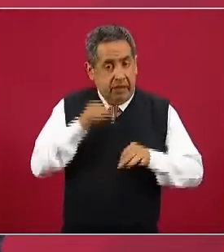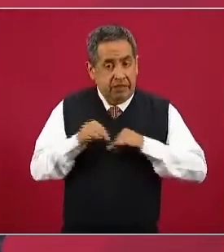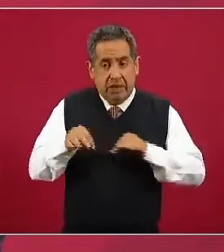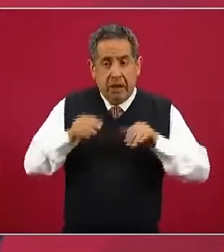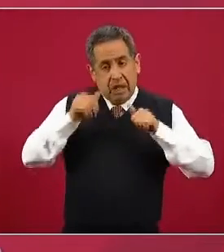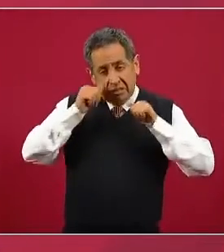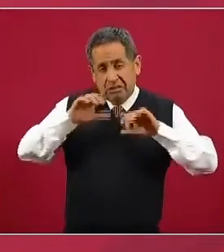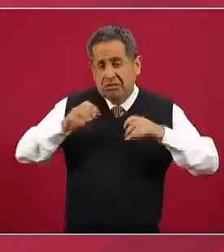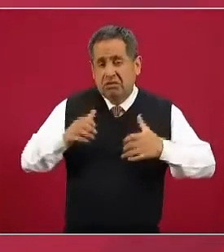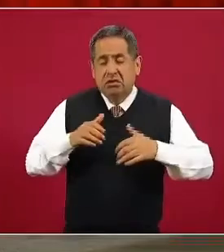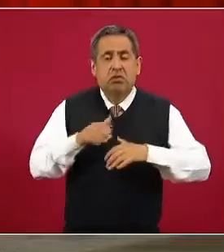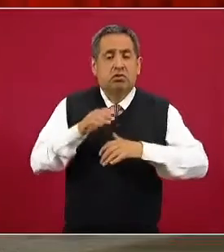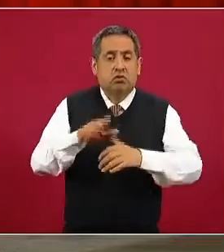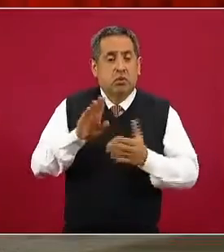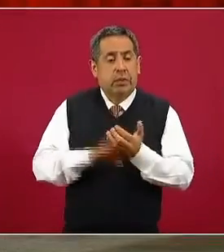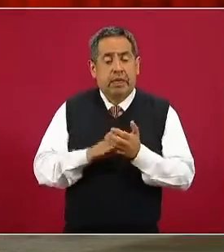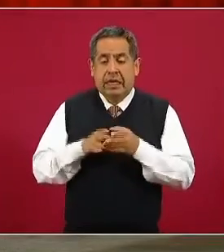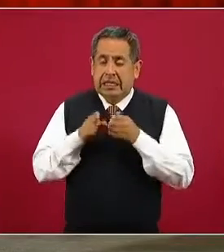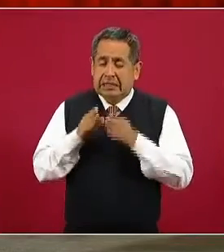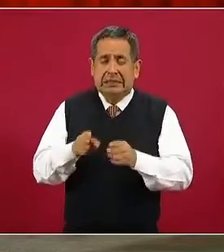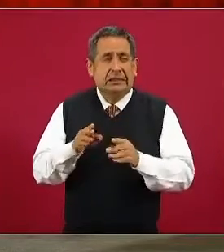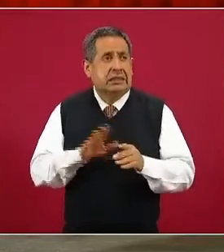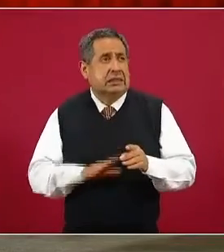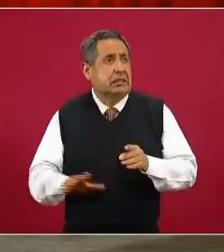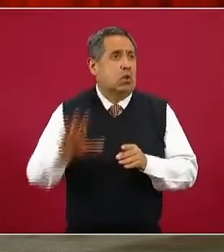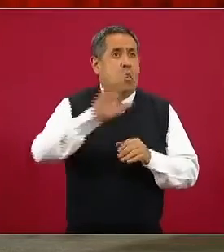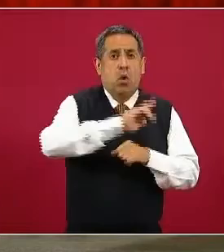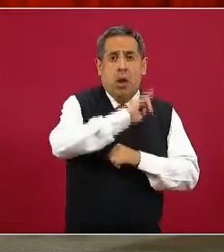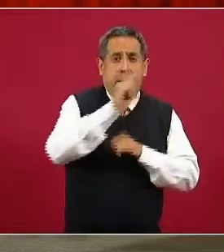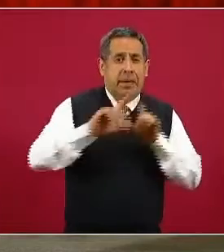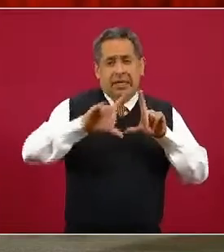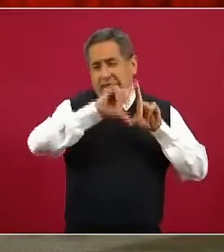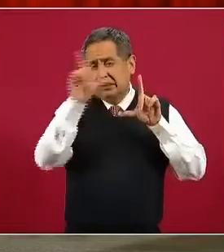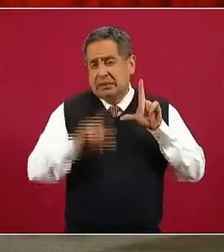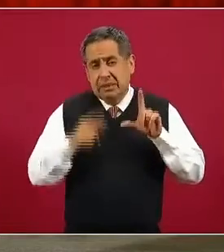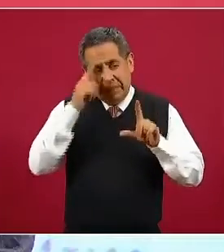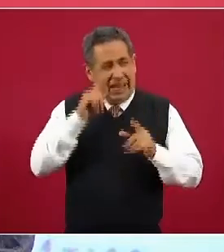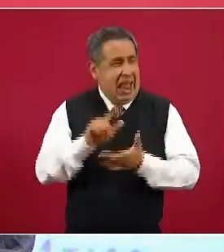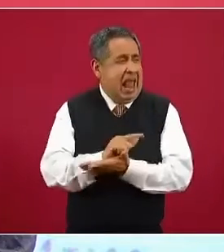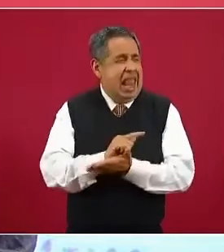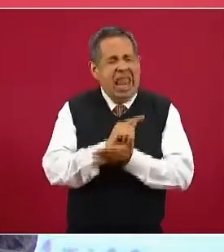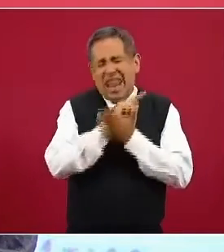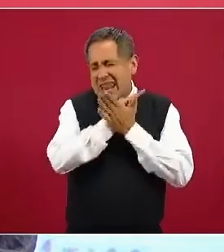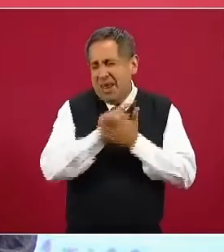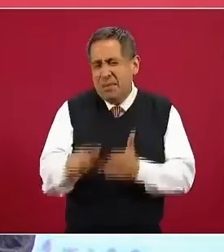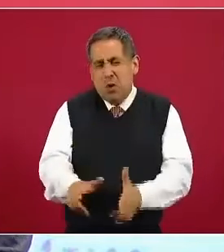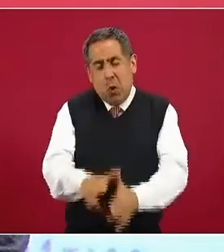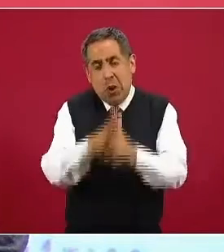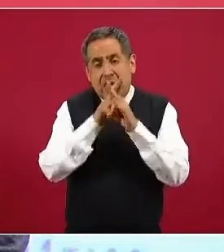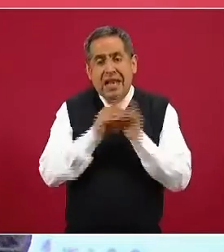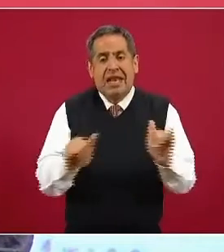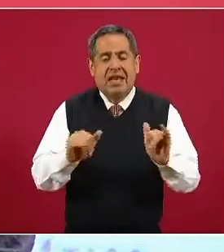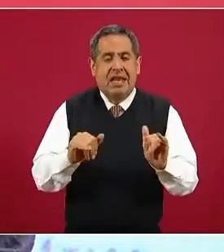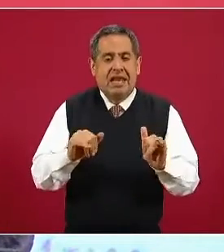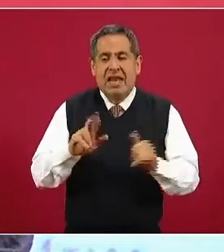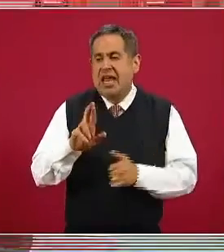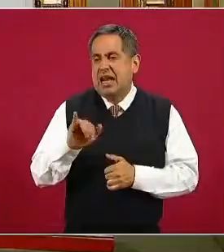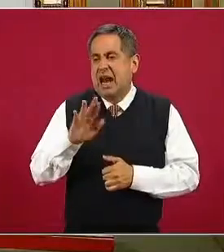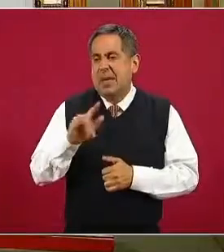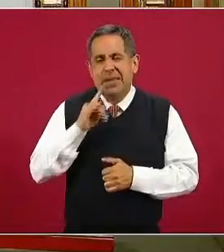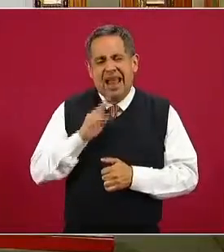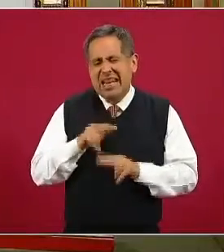trabajando arduamente en cada uno de los rincones del país para lograr esta vacunación y esta